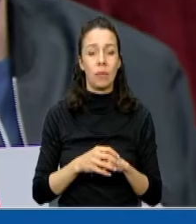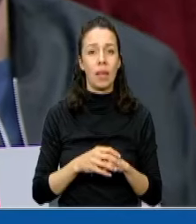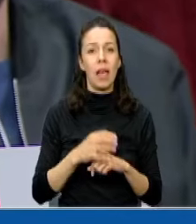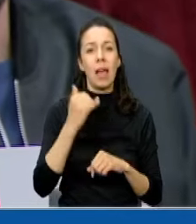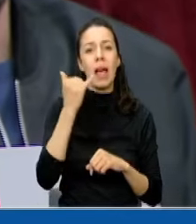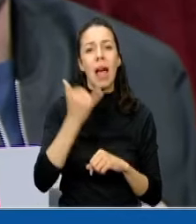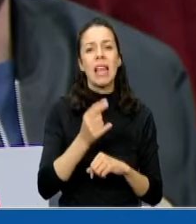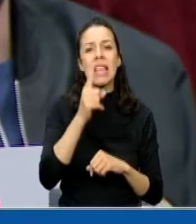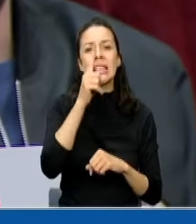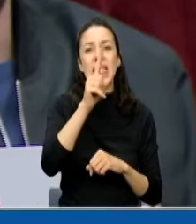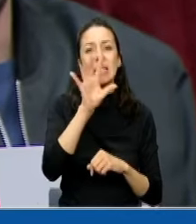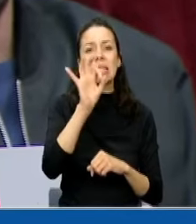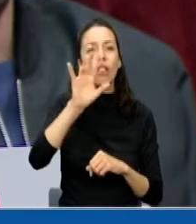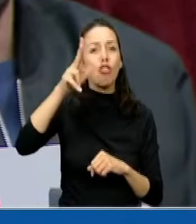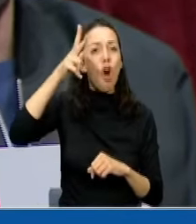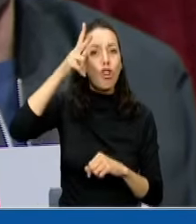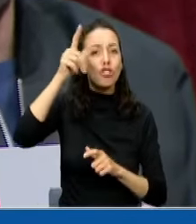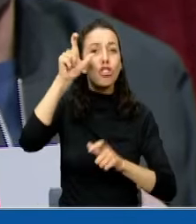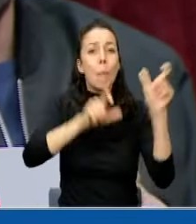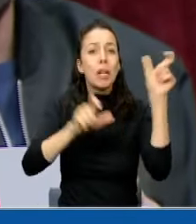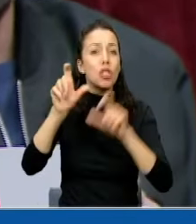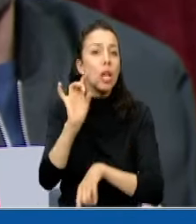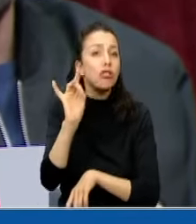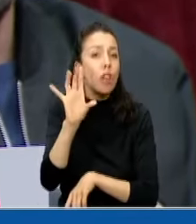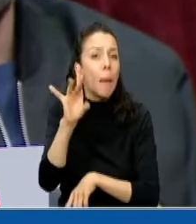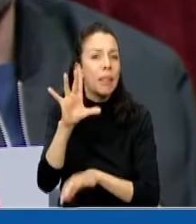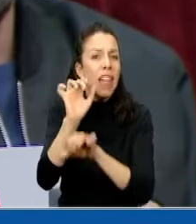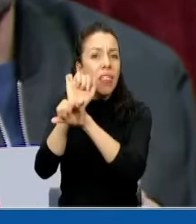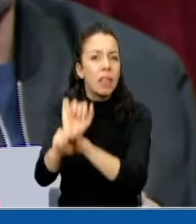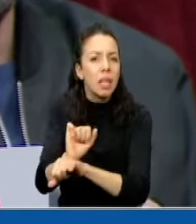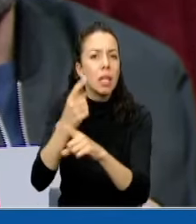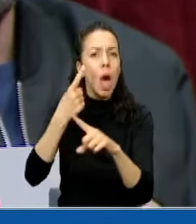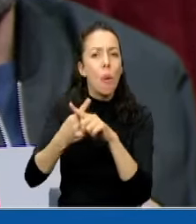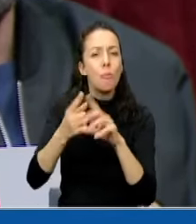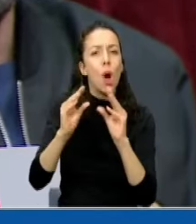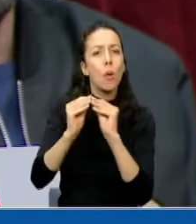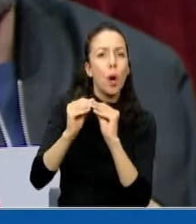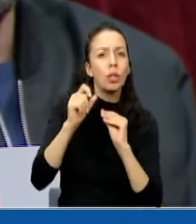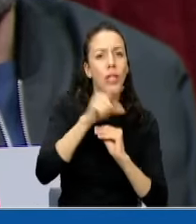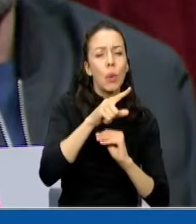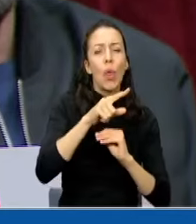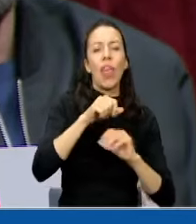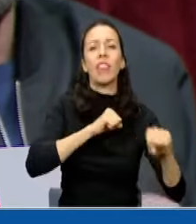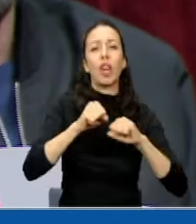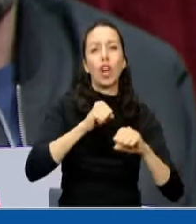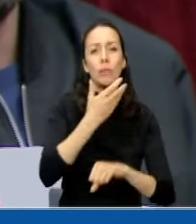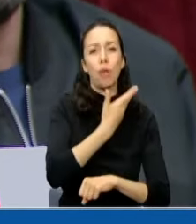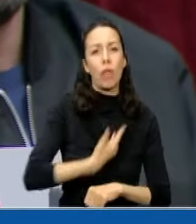que 108 personas que están detenidas por causas vinculadas al terrorismo de Estado,